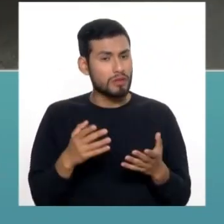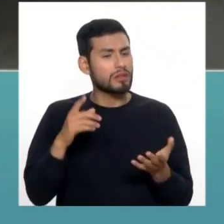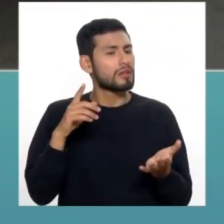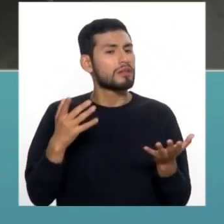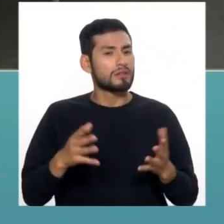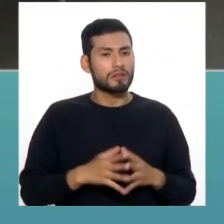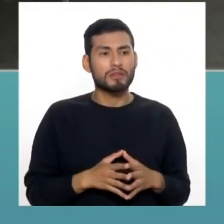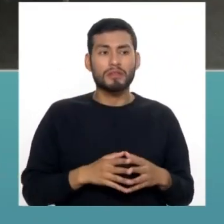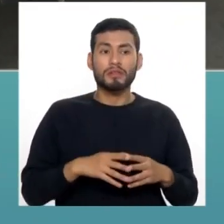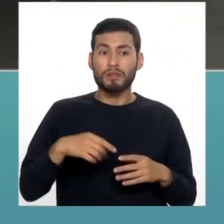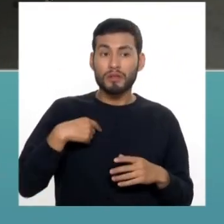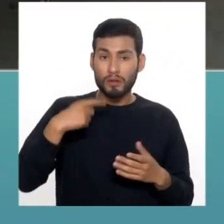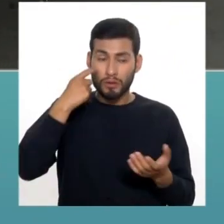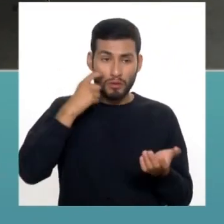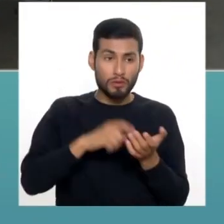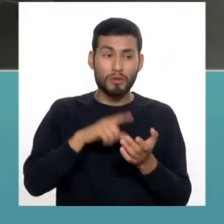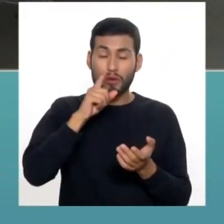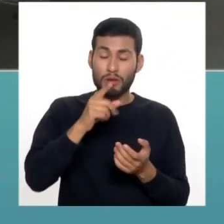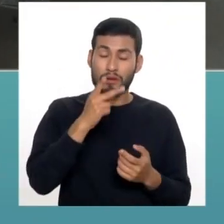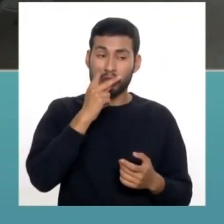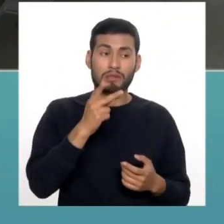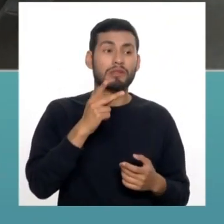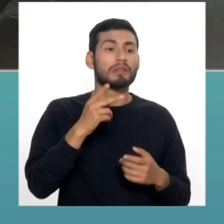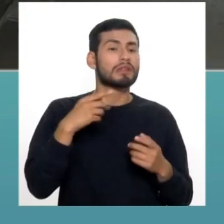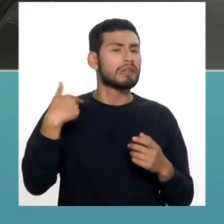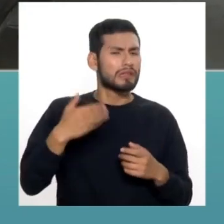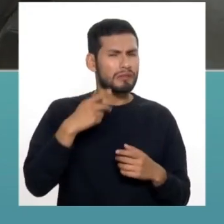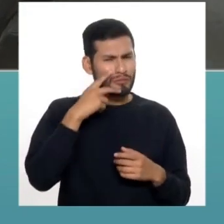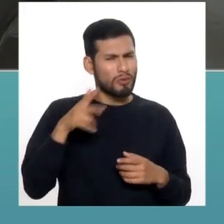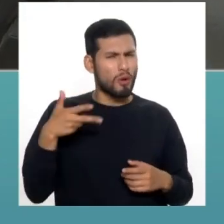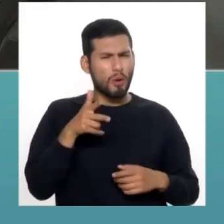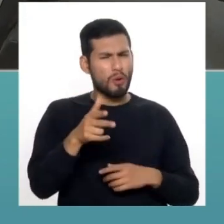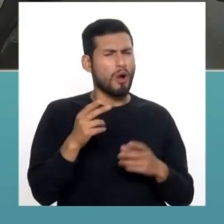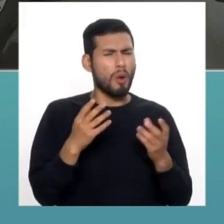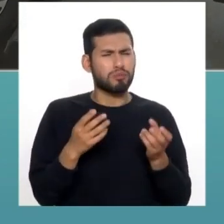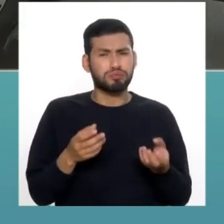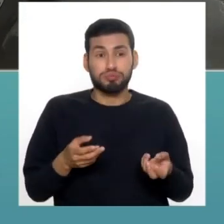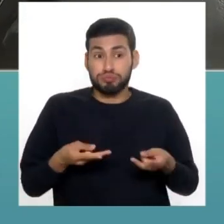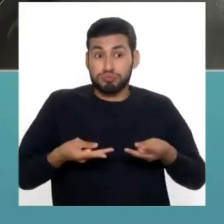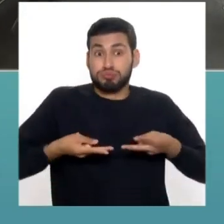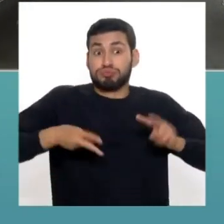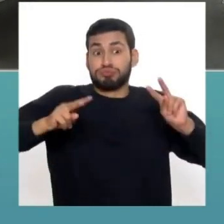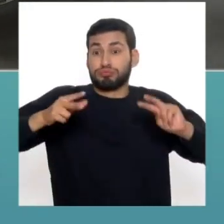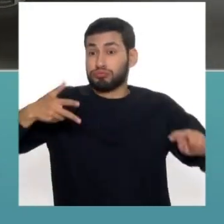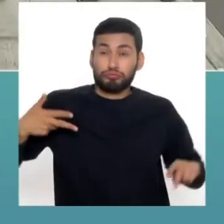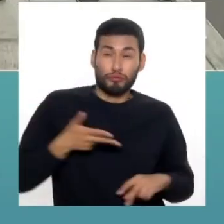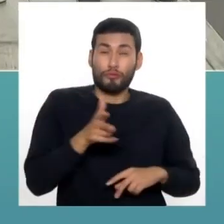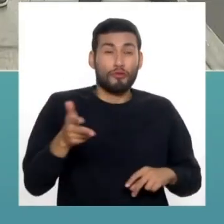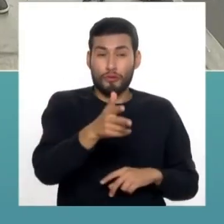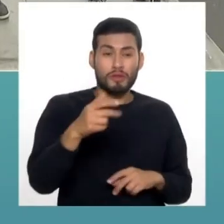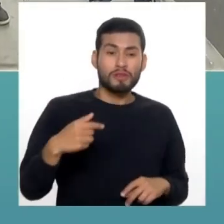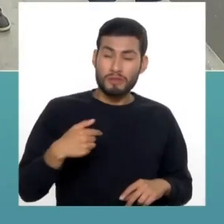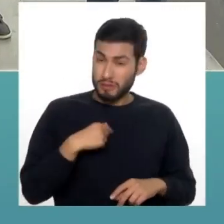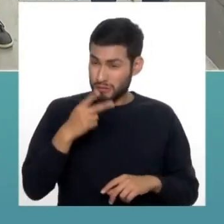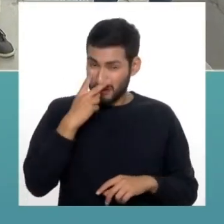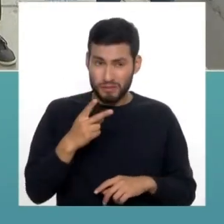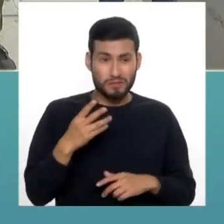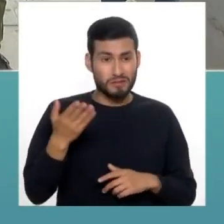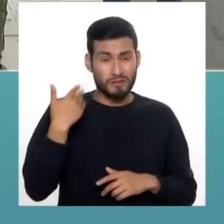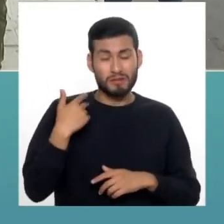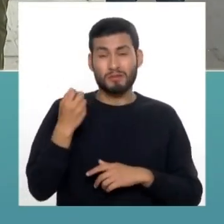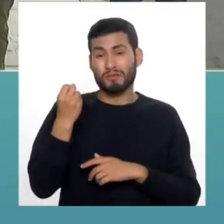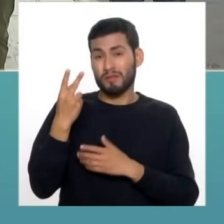que observemos una conducta irregular, el exceso de velocidad. En el lapso de 12 meses estamos detectando, de mayo